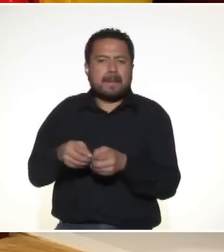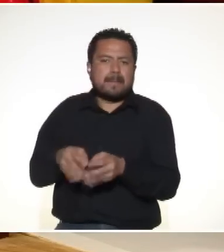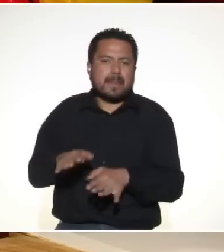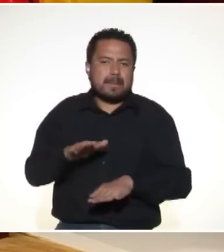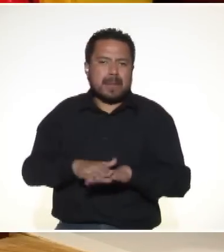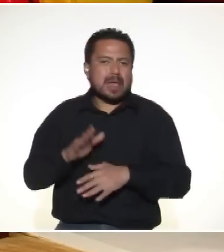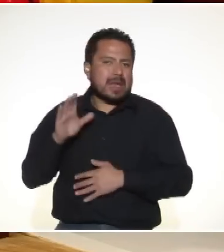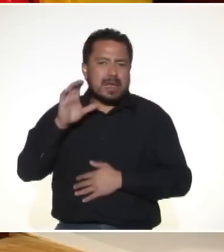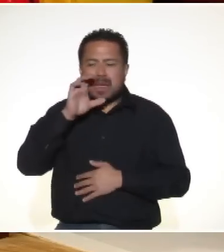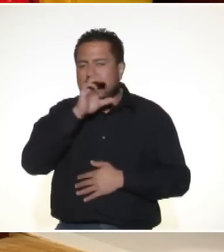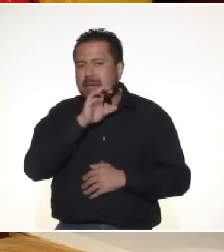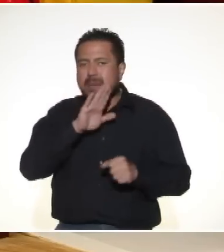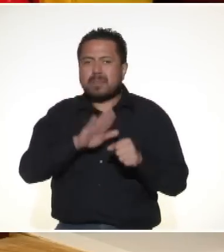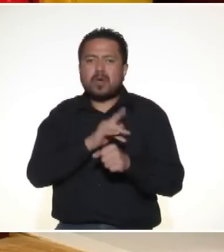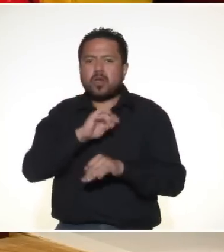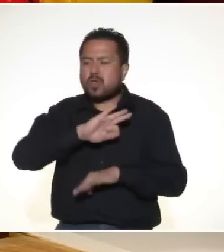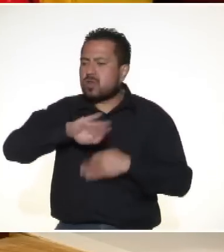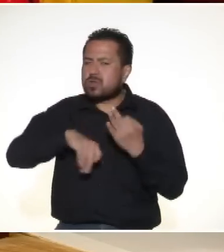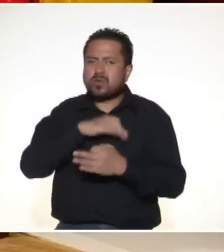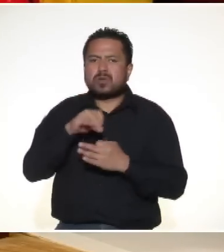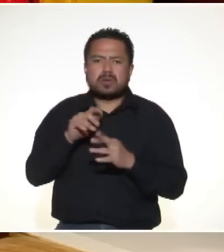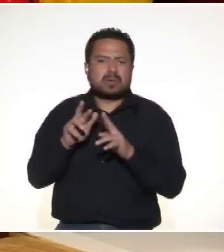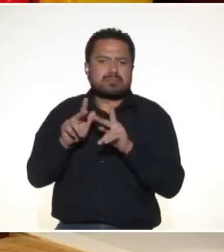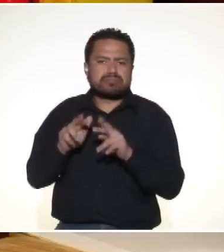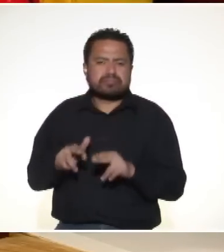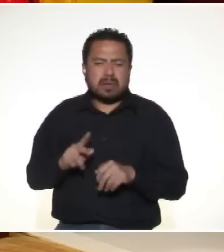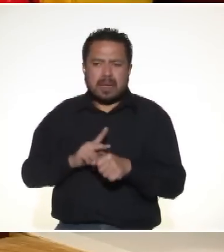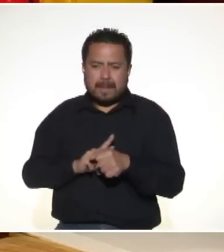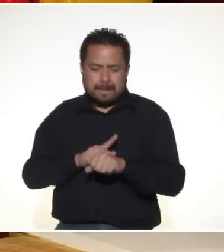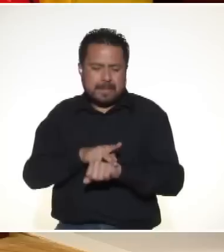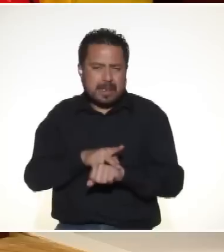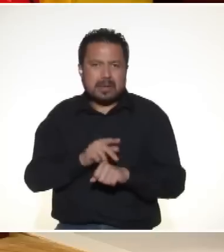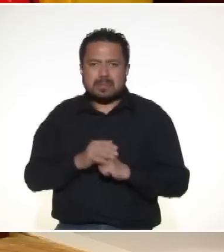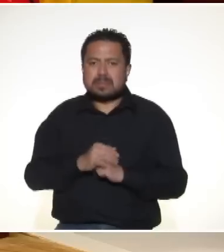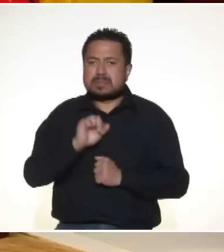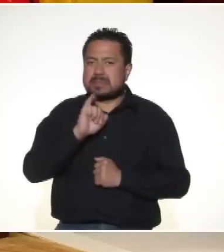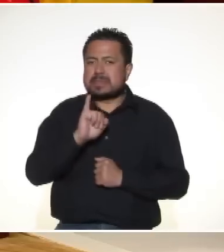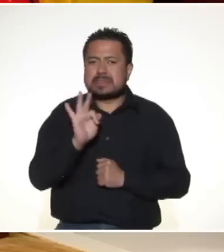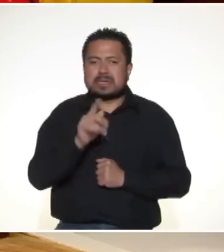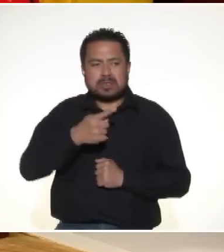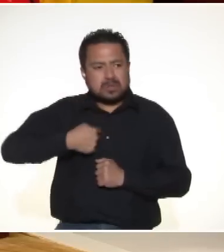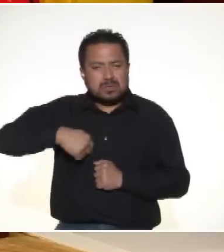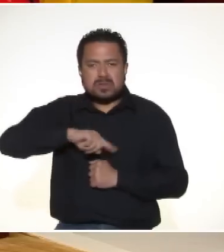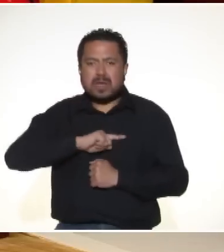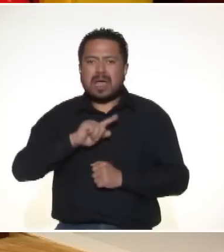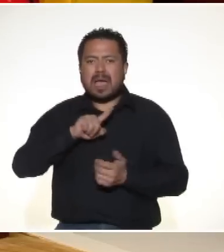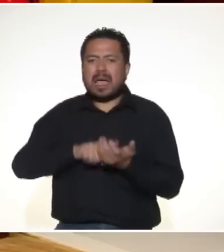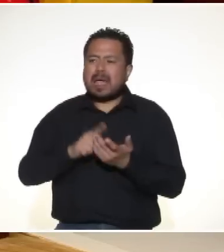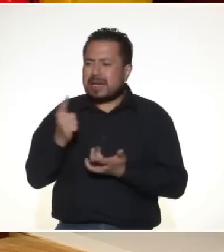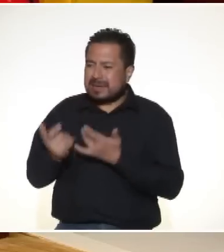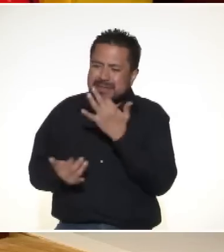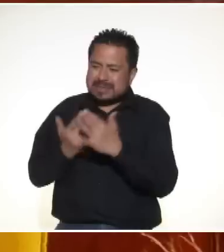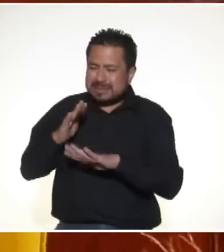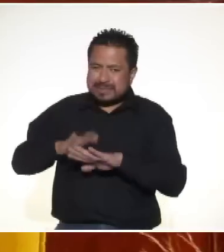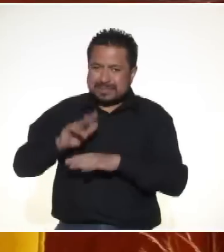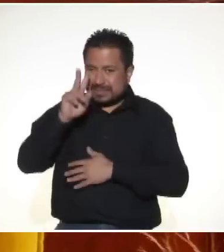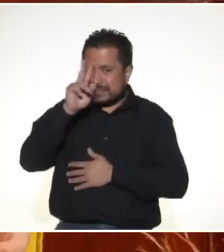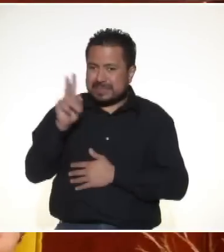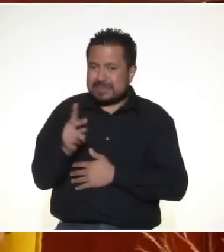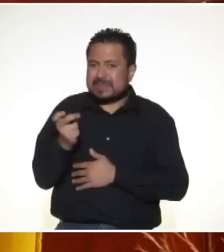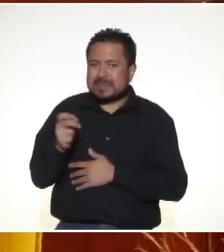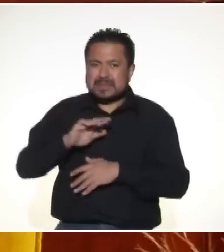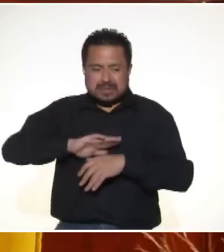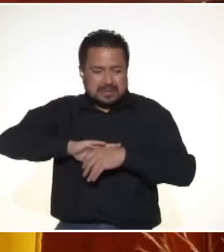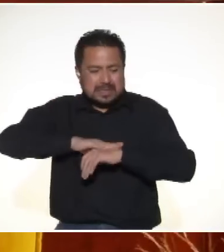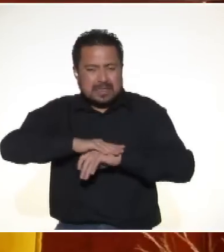calor porque está toda rota la piel. Entonces, si nosotros a una persona que tiene quemaduras extensas la